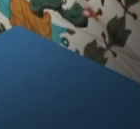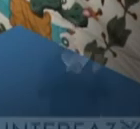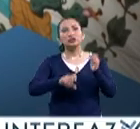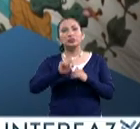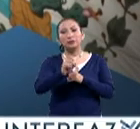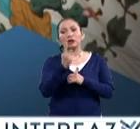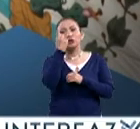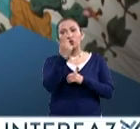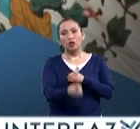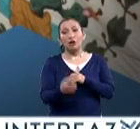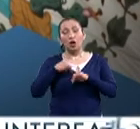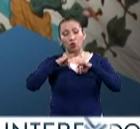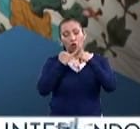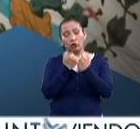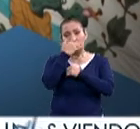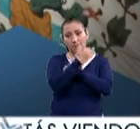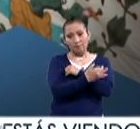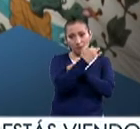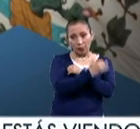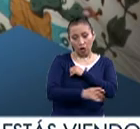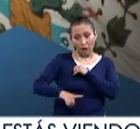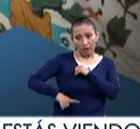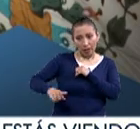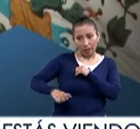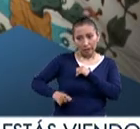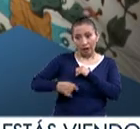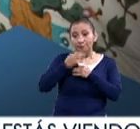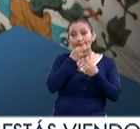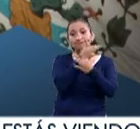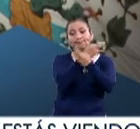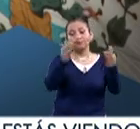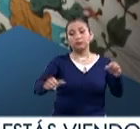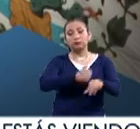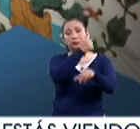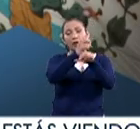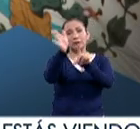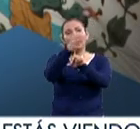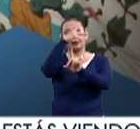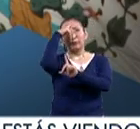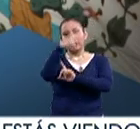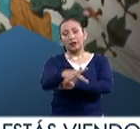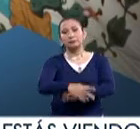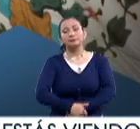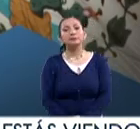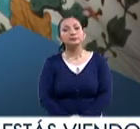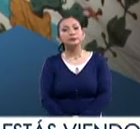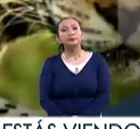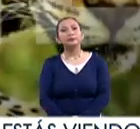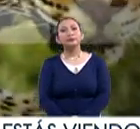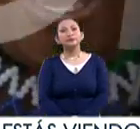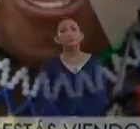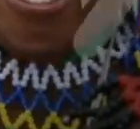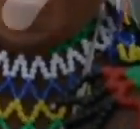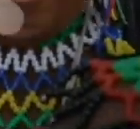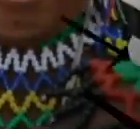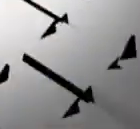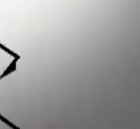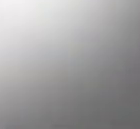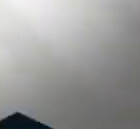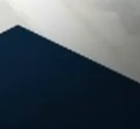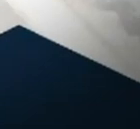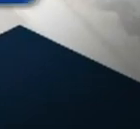En 1821, la Junta Provisional Gubernativa decreta la creación de la bandera mexicana.